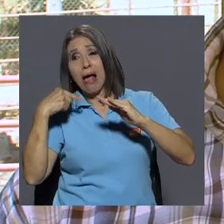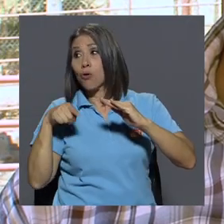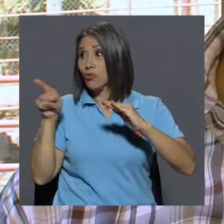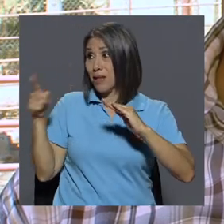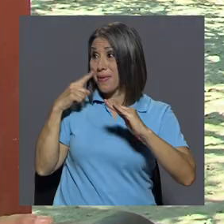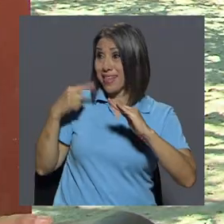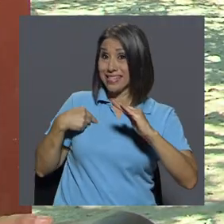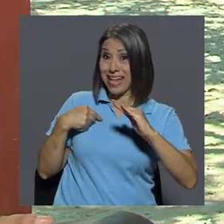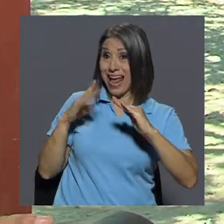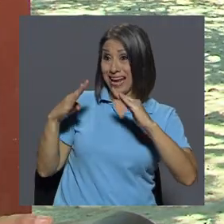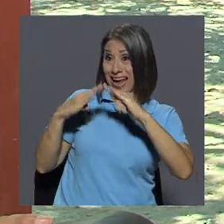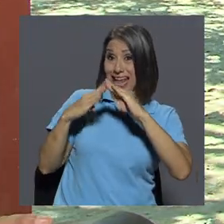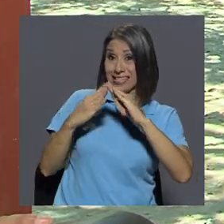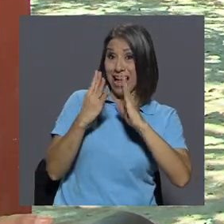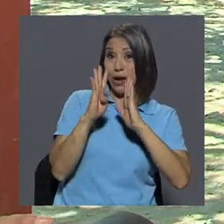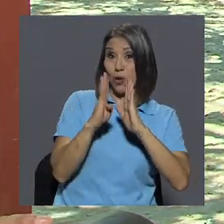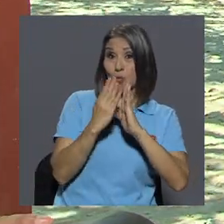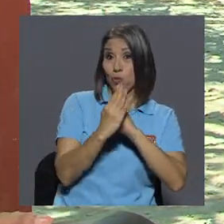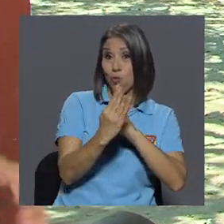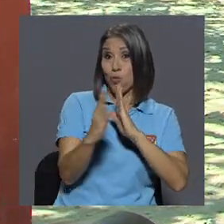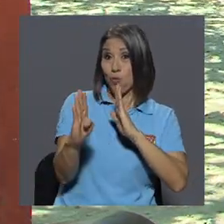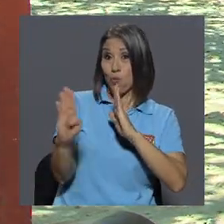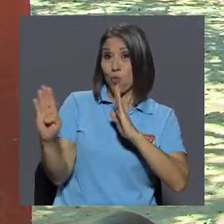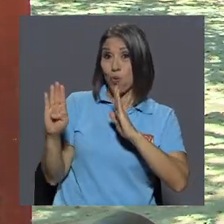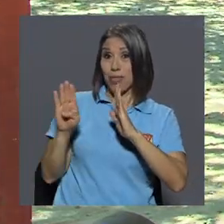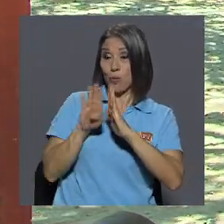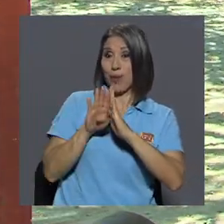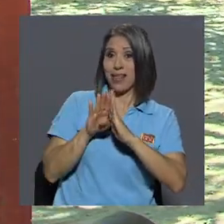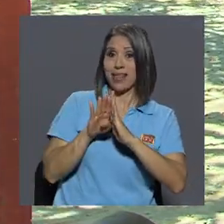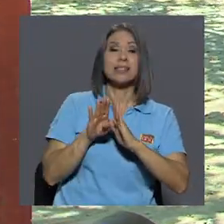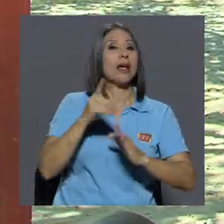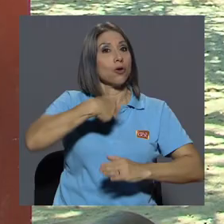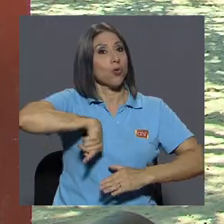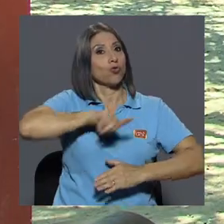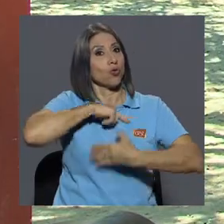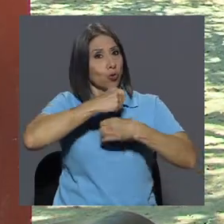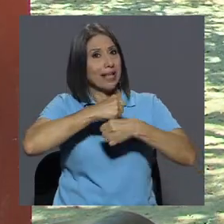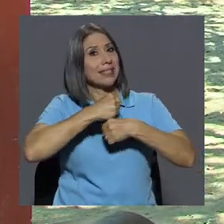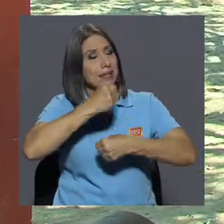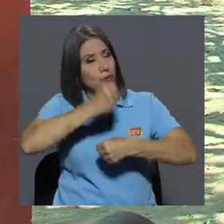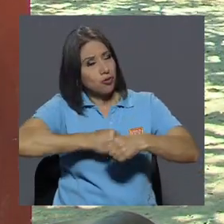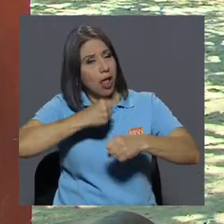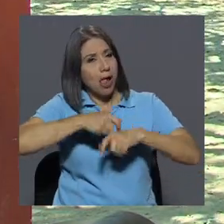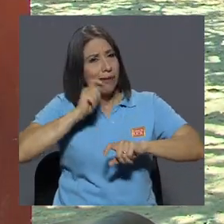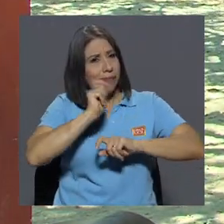decían. No, las hicimos nosotros. Y